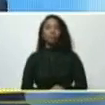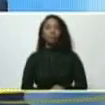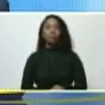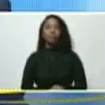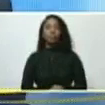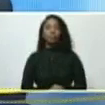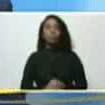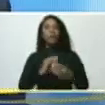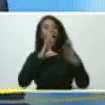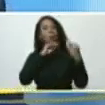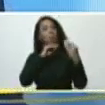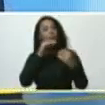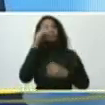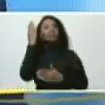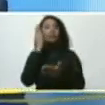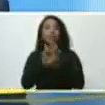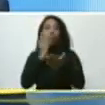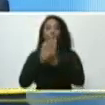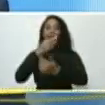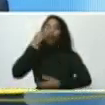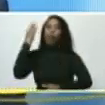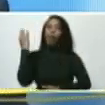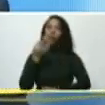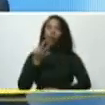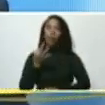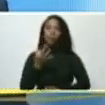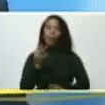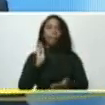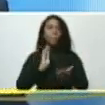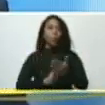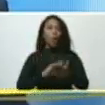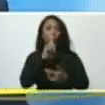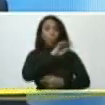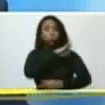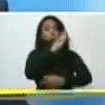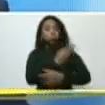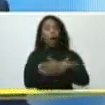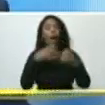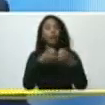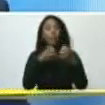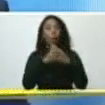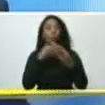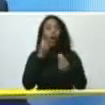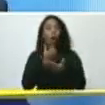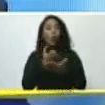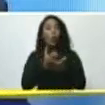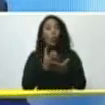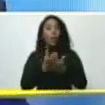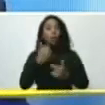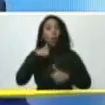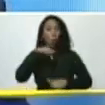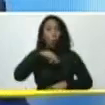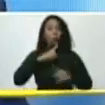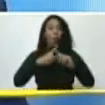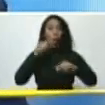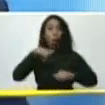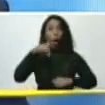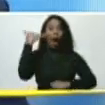a hablar siempre con la verdad, establecer un poderoso equipo económico que hoy por hoy